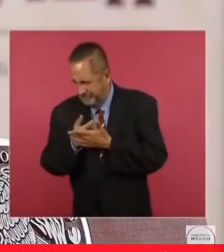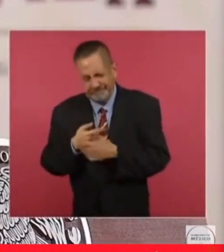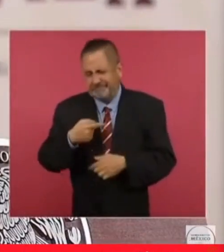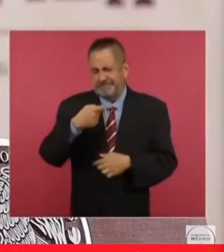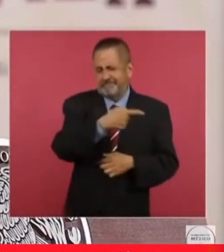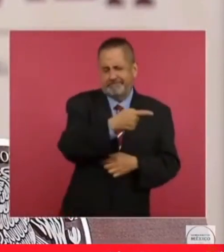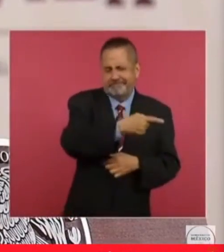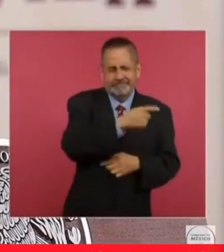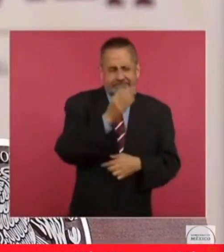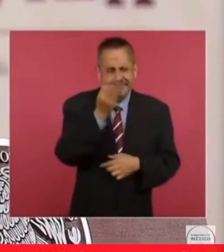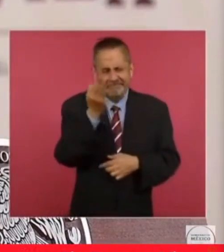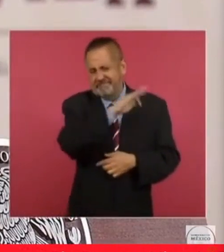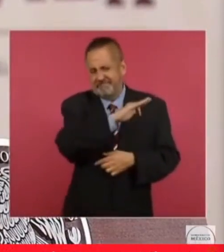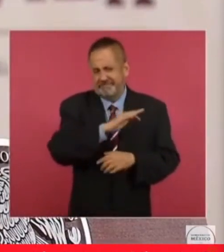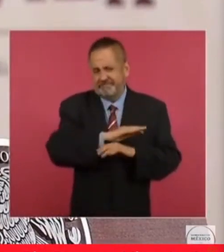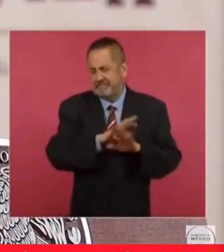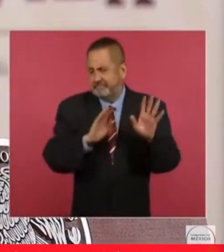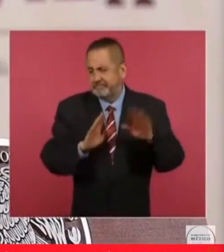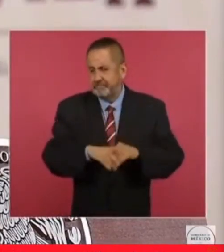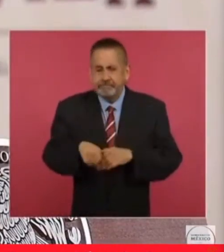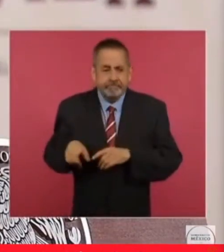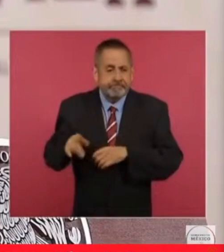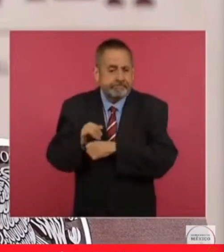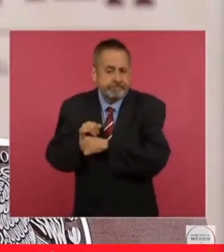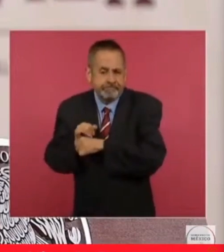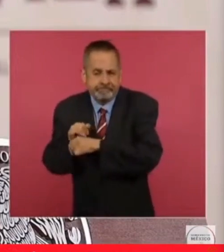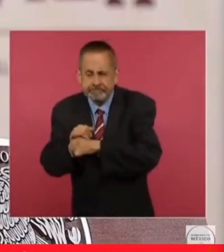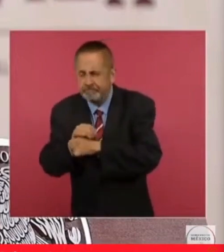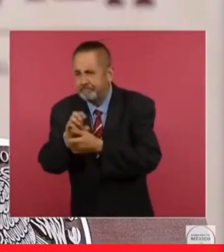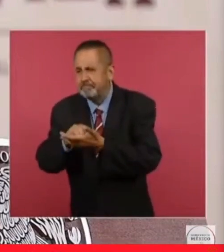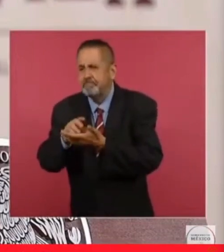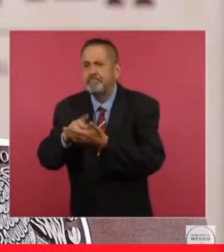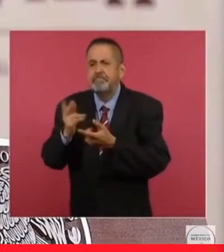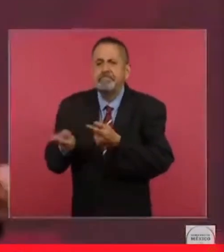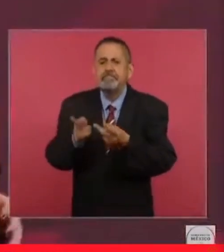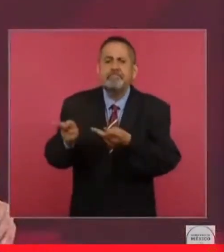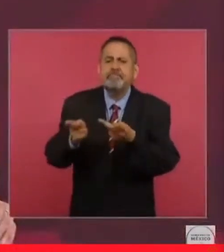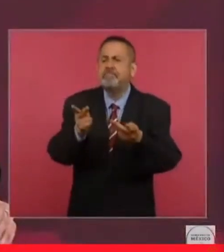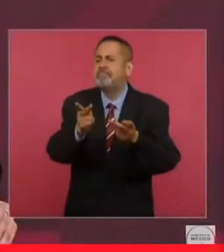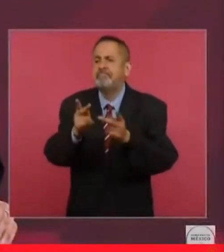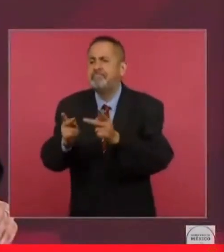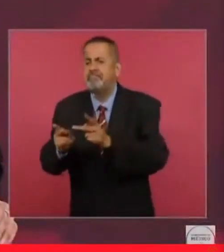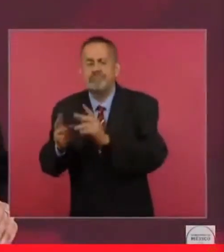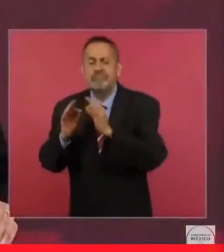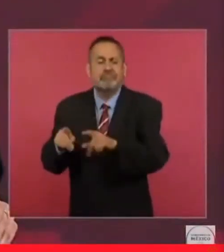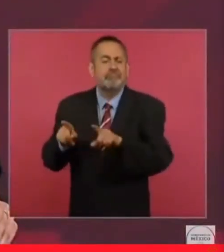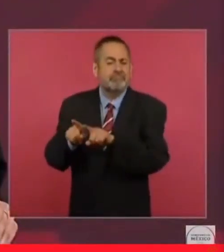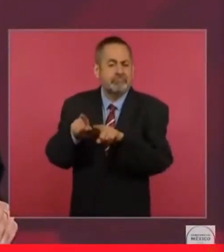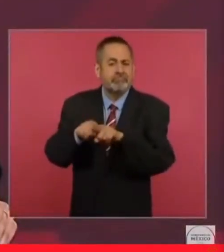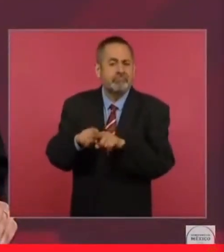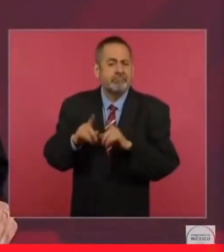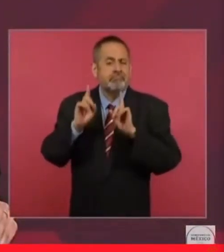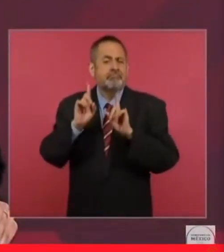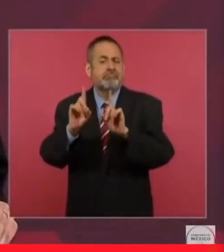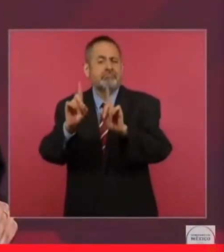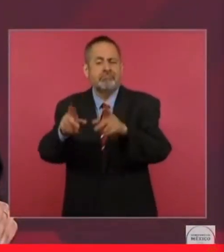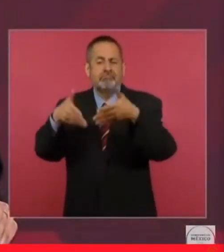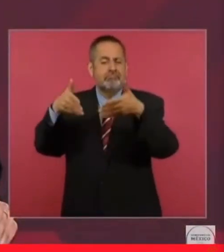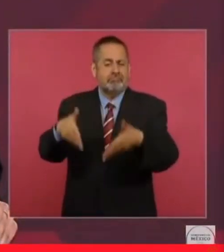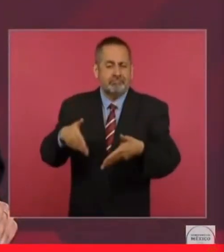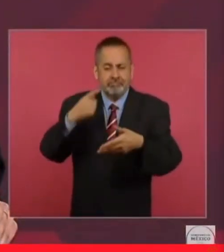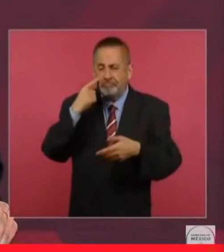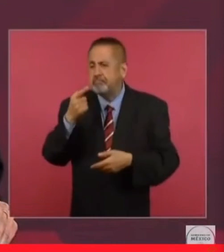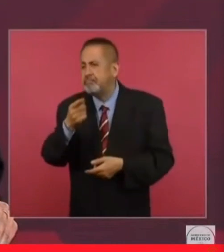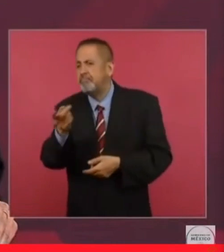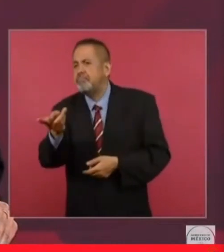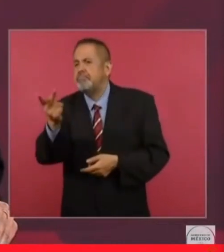falsa. Mediante acciones indagatorias y las investigaciones correspondientes en las mismas funerarias, verificando que se trata